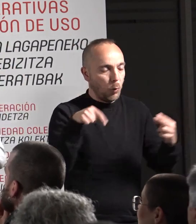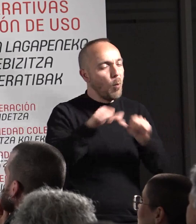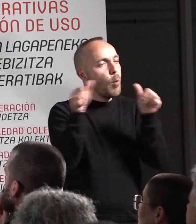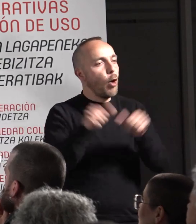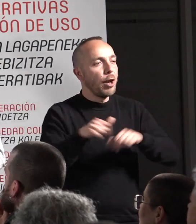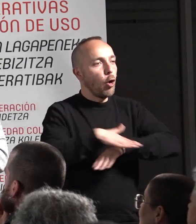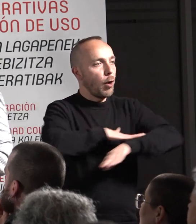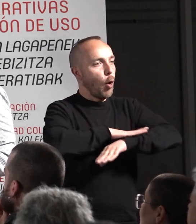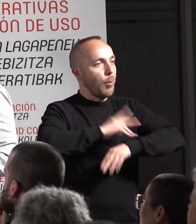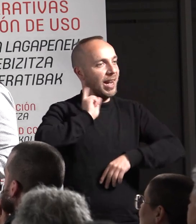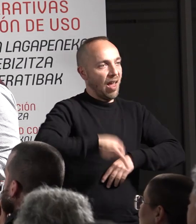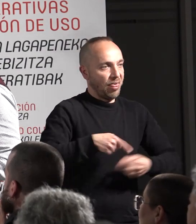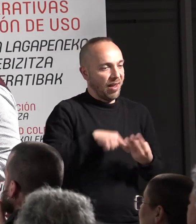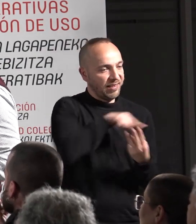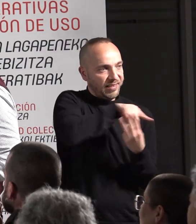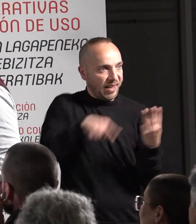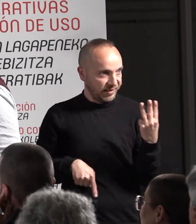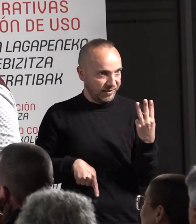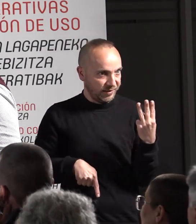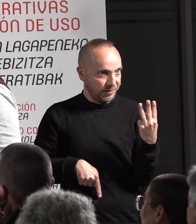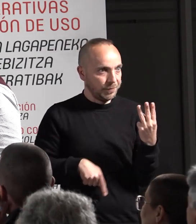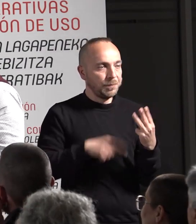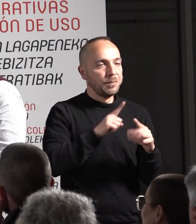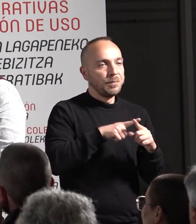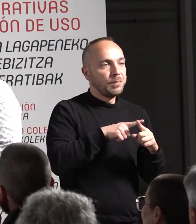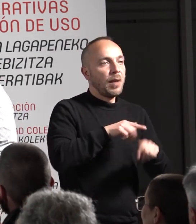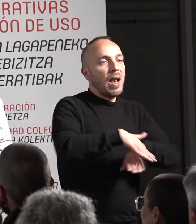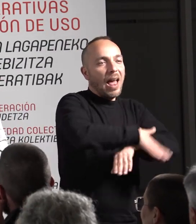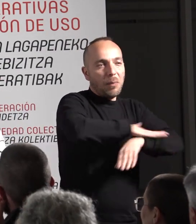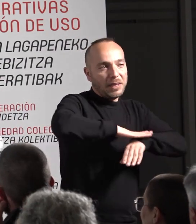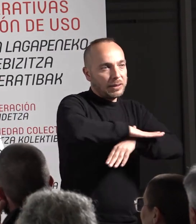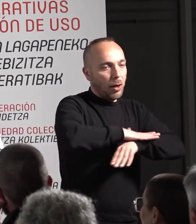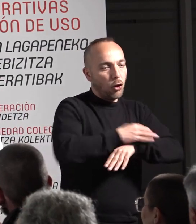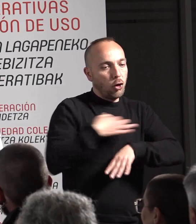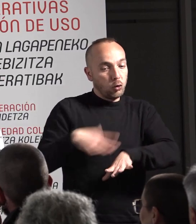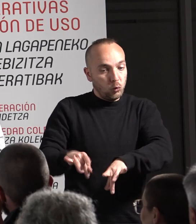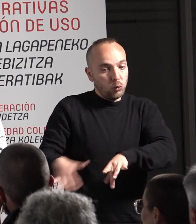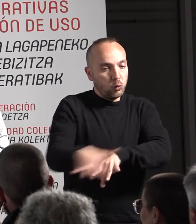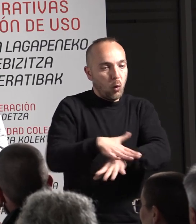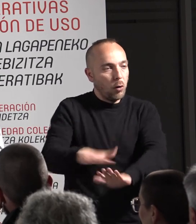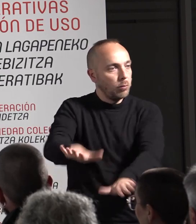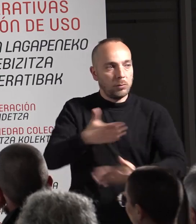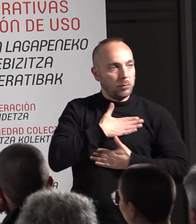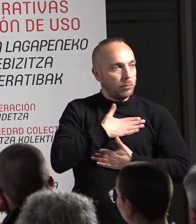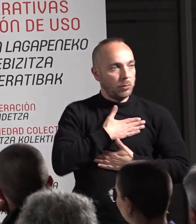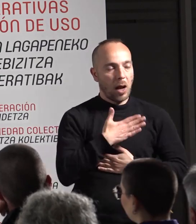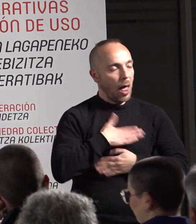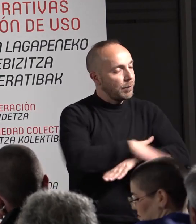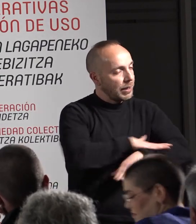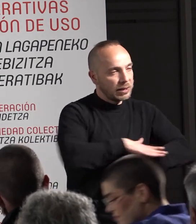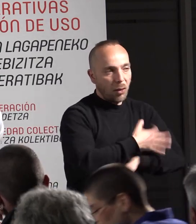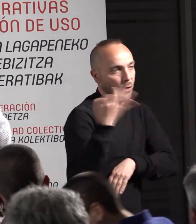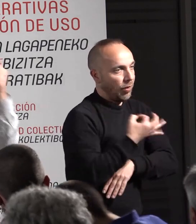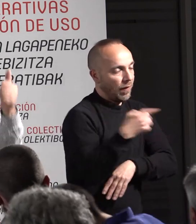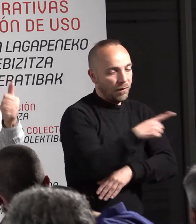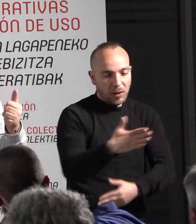decir, la administración jamás debe perder la propiedad de su suelo. ¿Por qué? Primero, porque Eso está en los